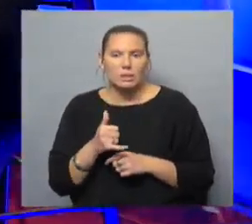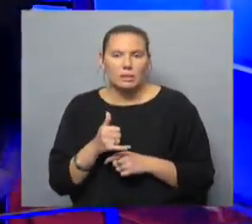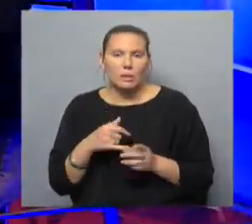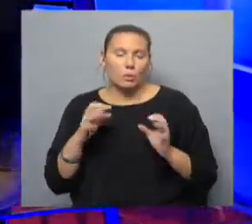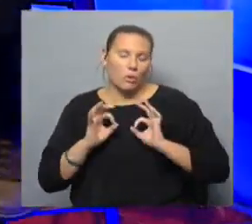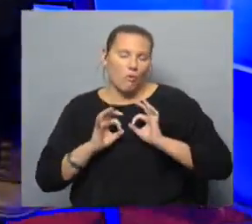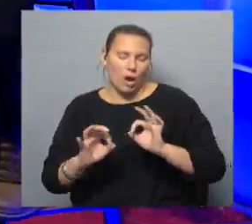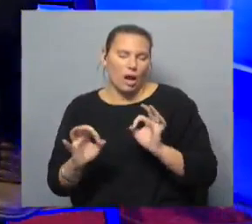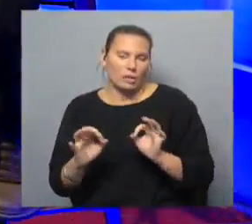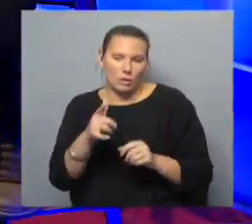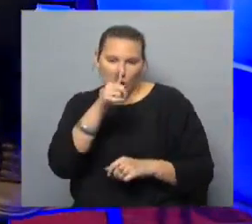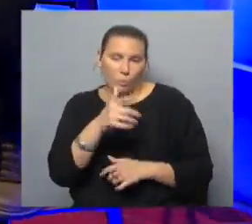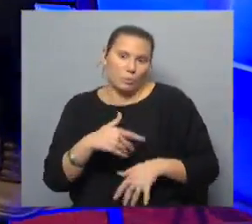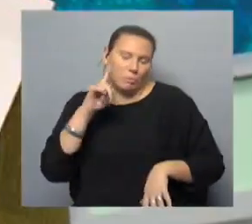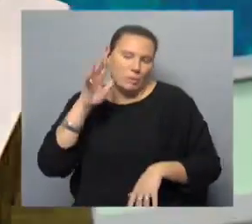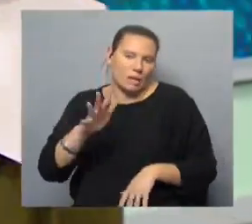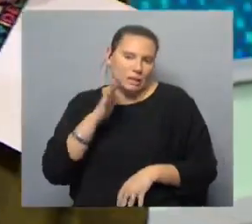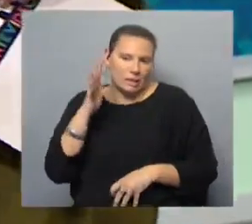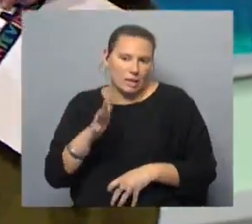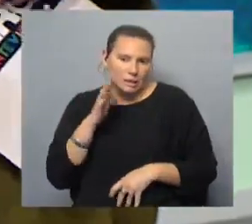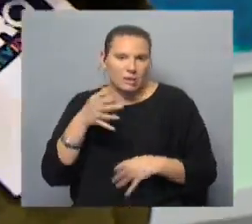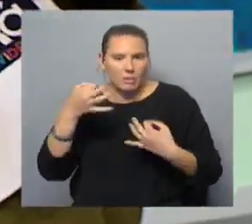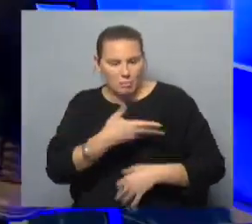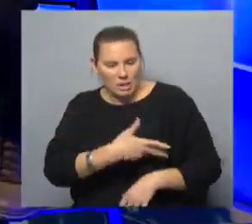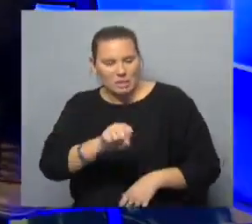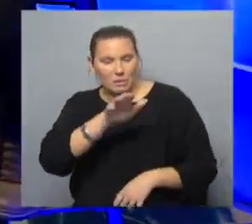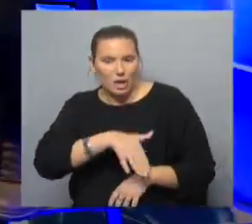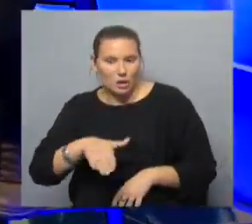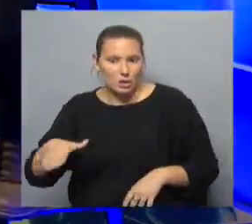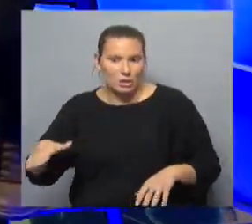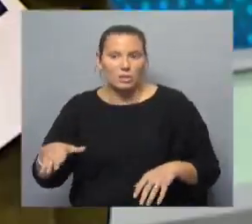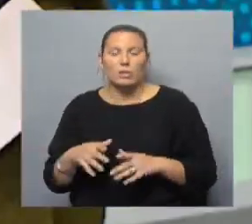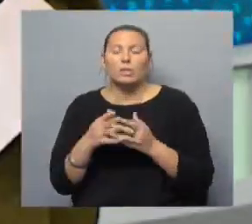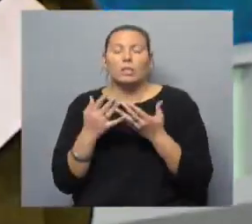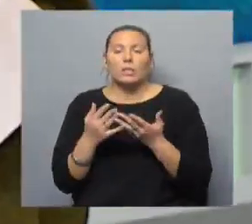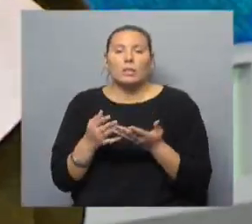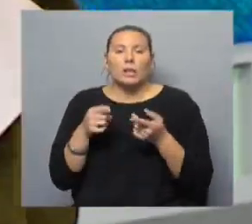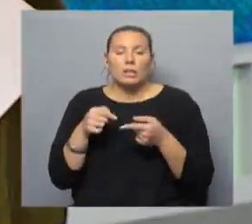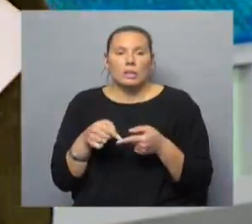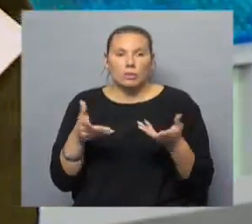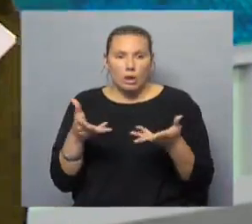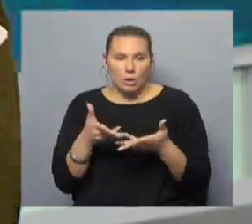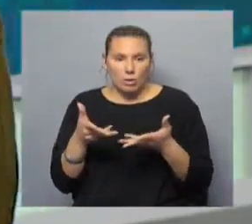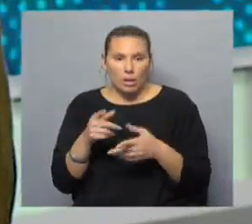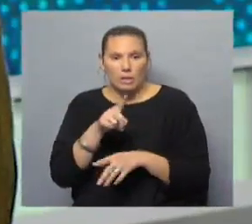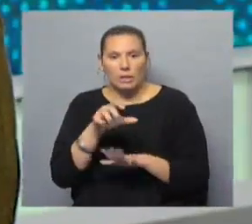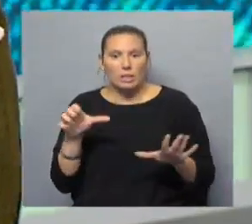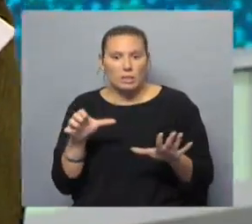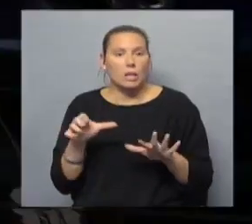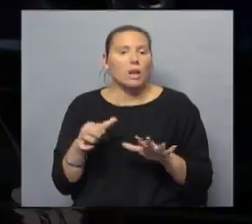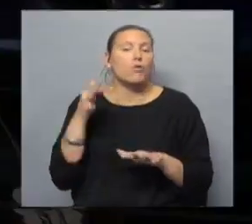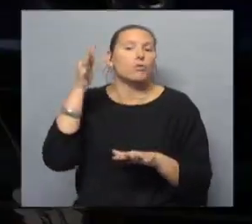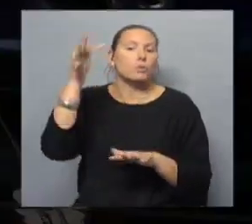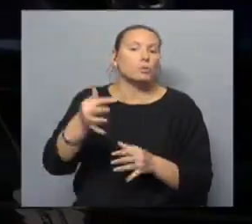vacaciones de julio. Todo sí, ya está. Ideal para que yo era el niño, ¿viste? Chiquilines, además de esto que tenemos ahora el próximo 16, ¿cómo